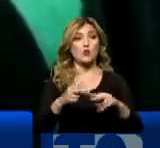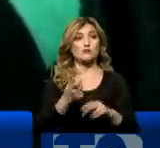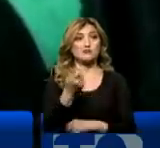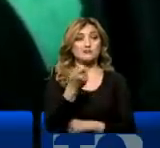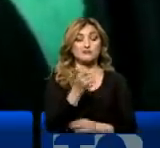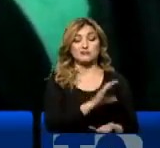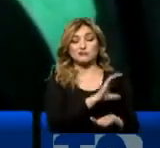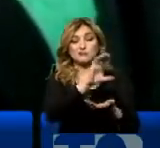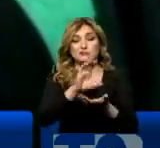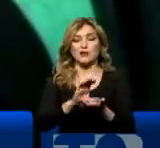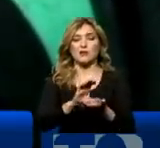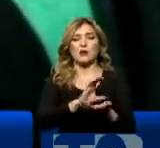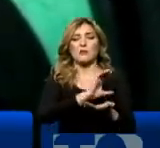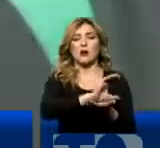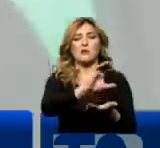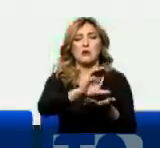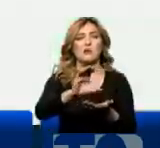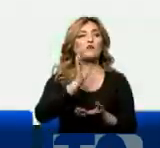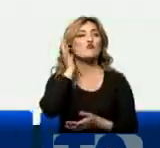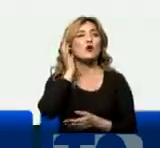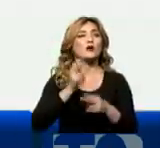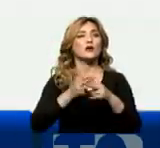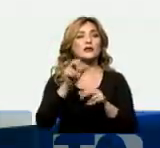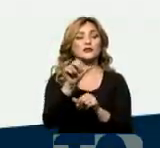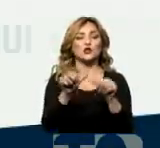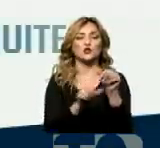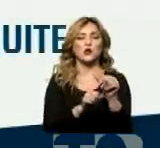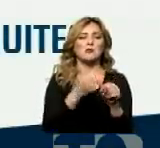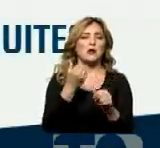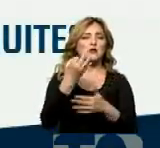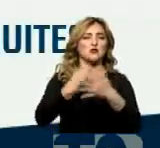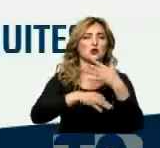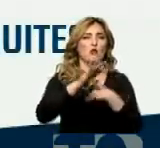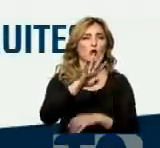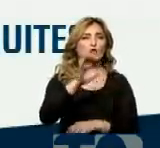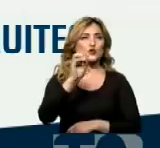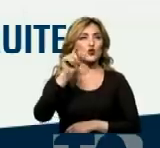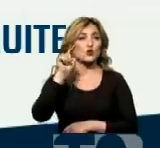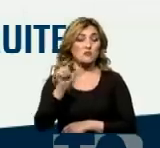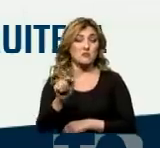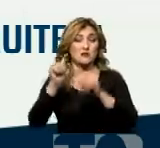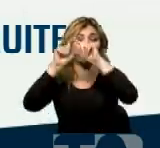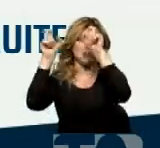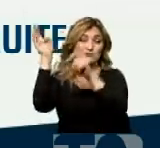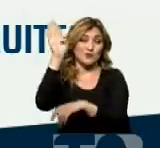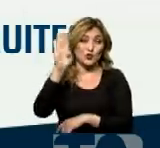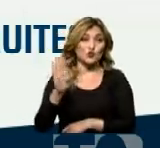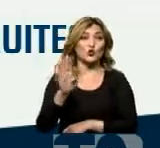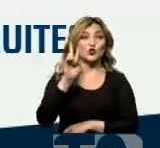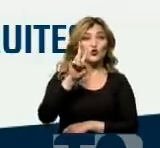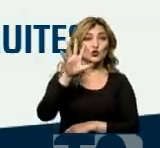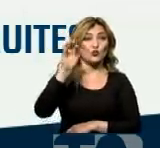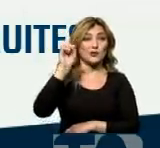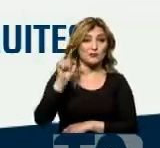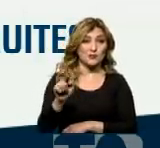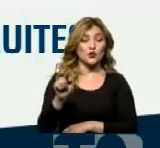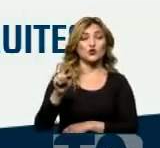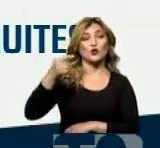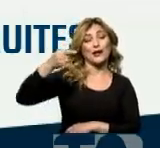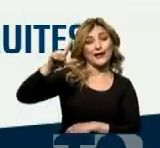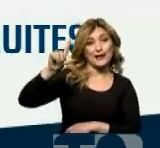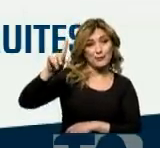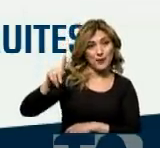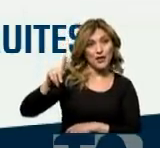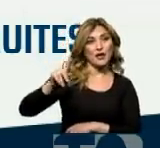aseguró recibió Pamela Martínez. Dijo que ella recibió $400,000 de Odebrecht, $250,000 del